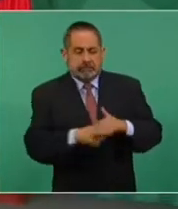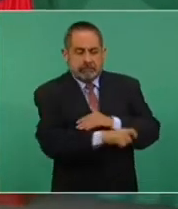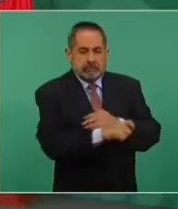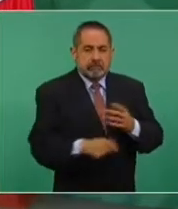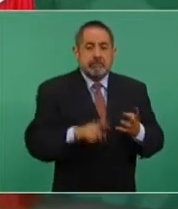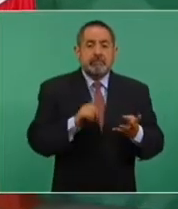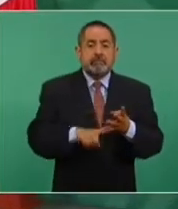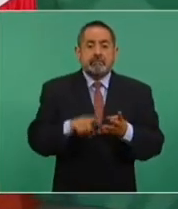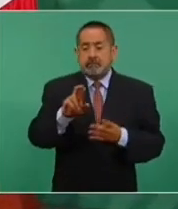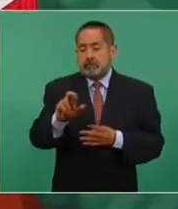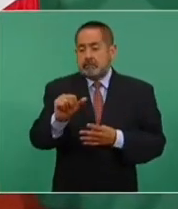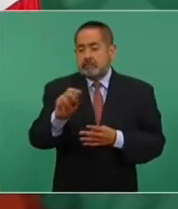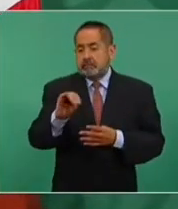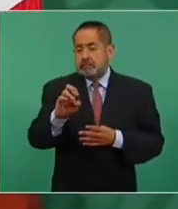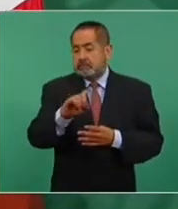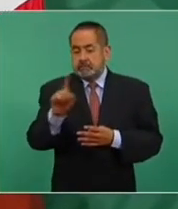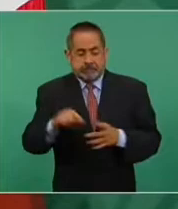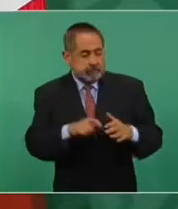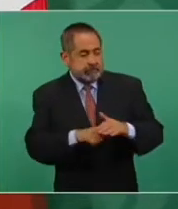también de Ramírez,